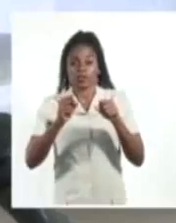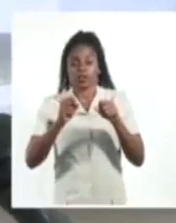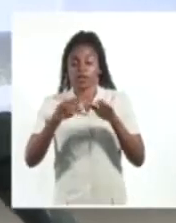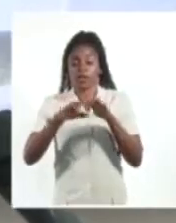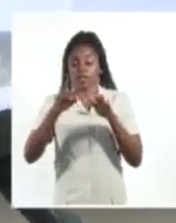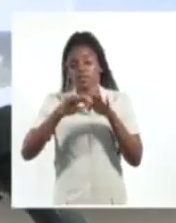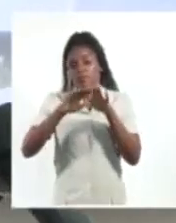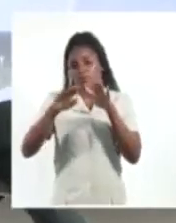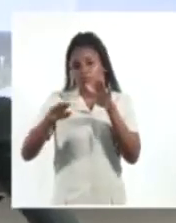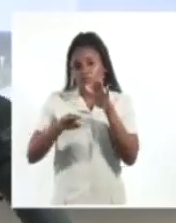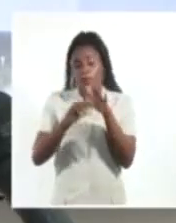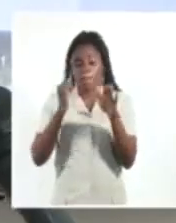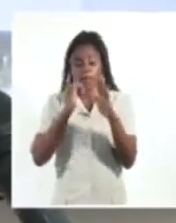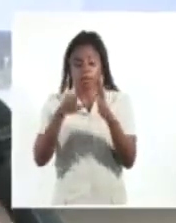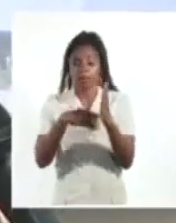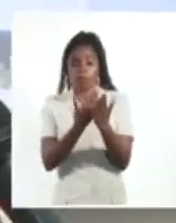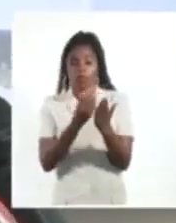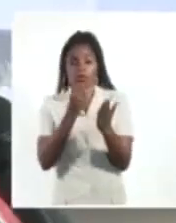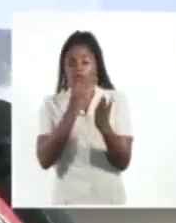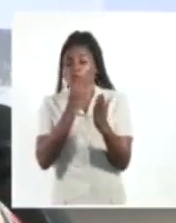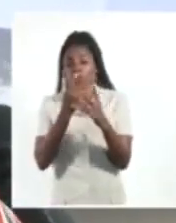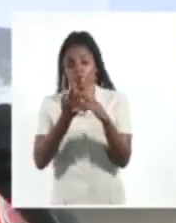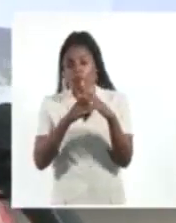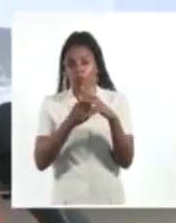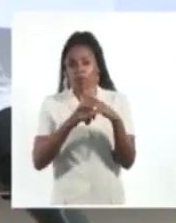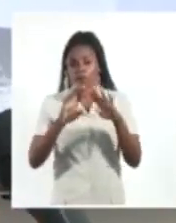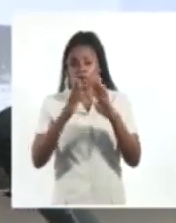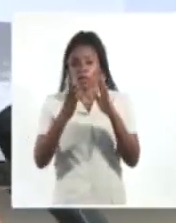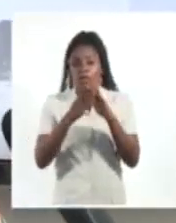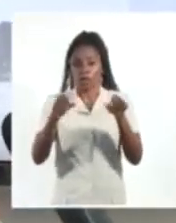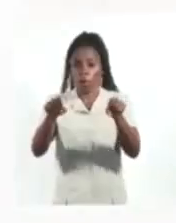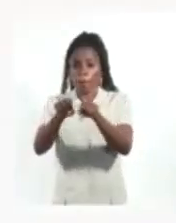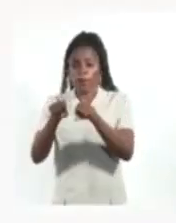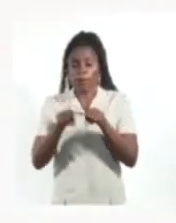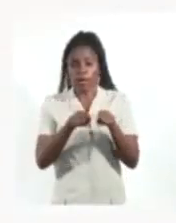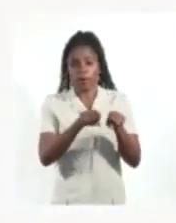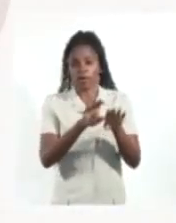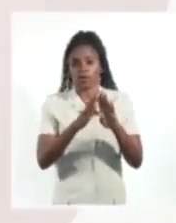respecto a la máxima demanda, pero no fue posible que todos los circuitos tuvieran servicio eléctrico en la madrugada.